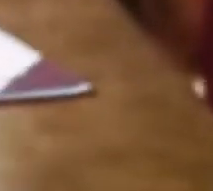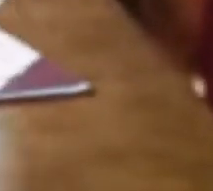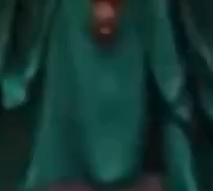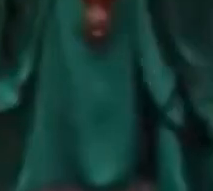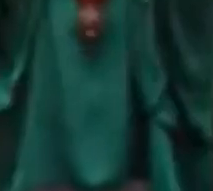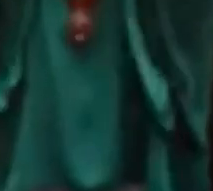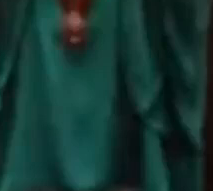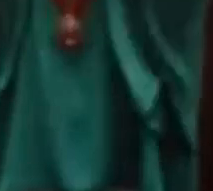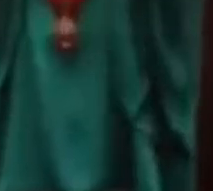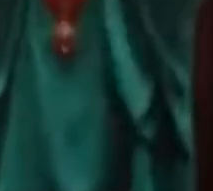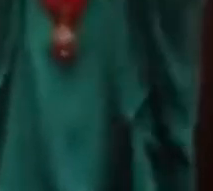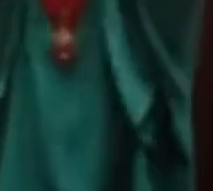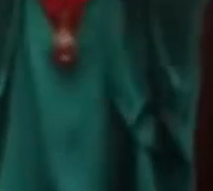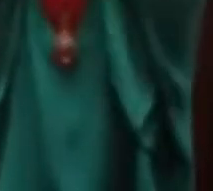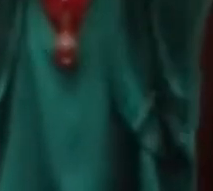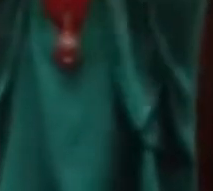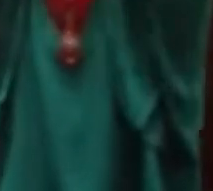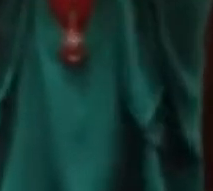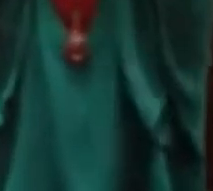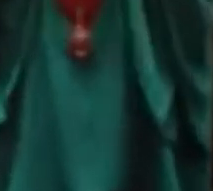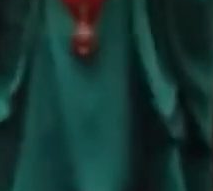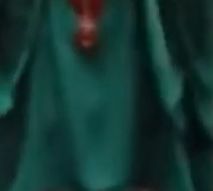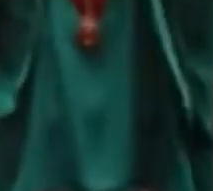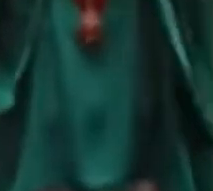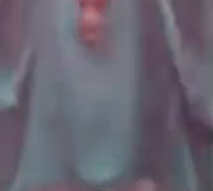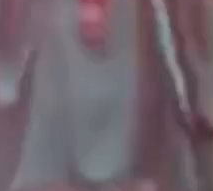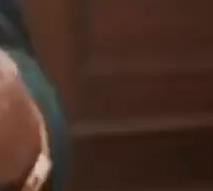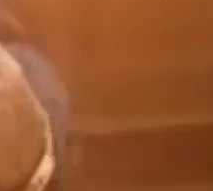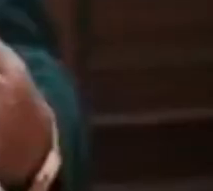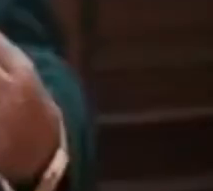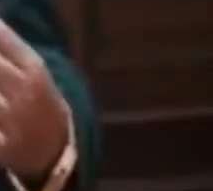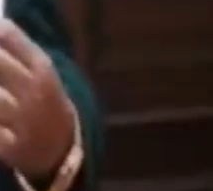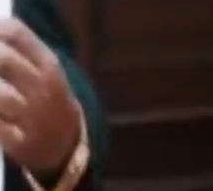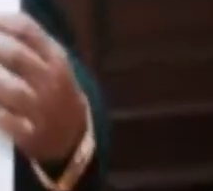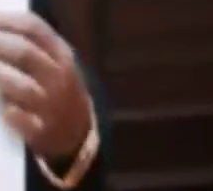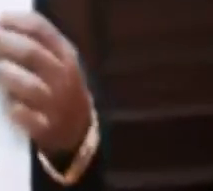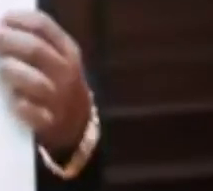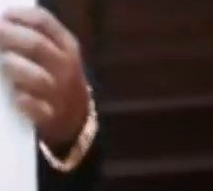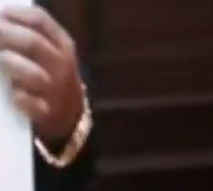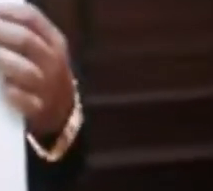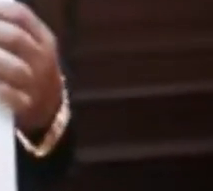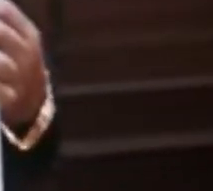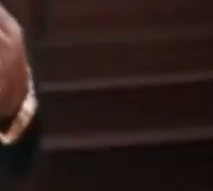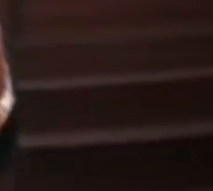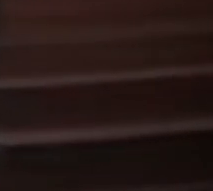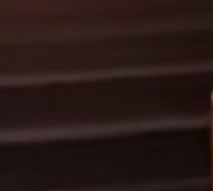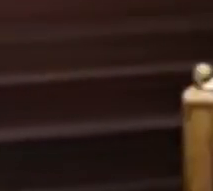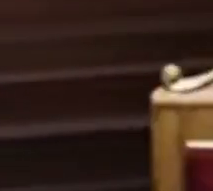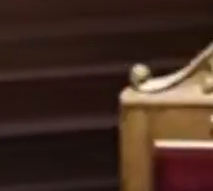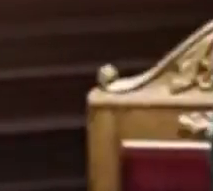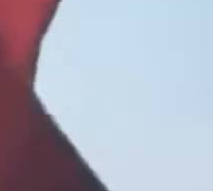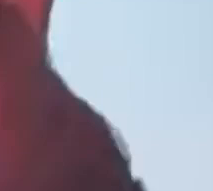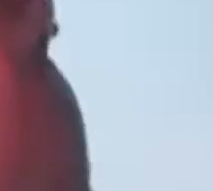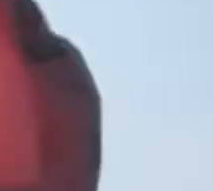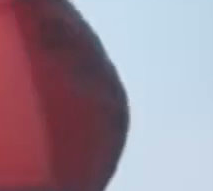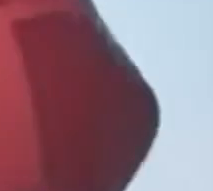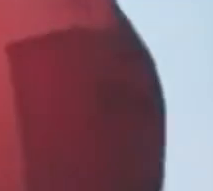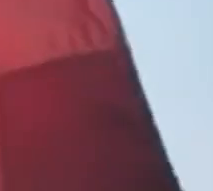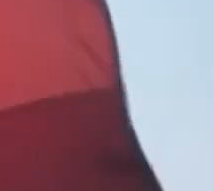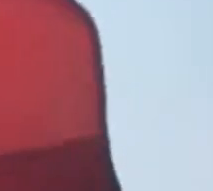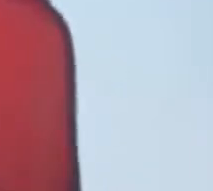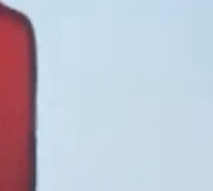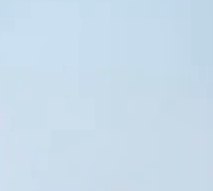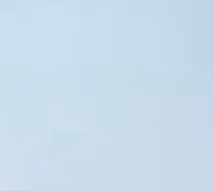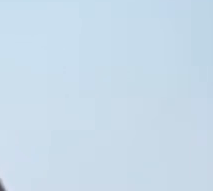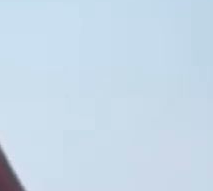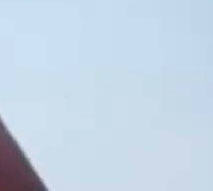todos los peruanos. Hoy, con el restablecimiento de la bicameralidad, renovamos el compromiso de seguir construyendo un